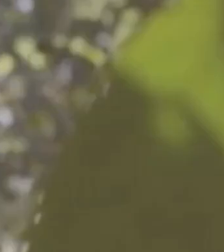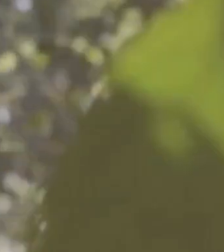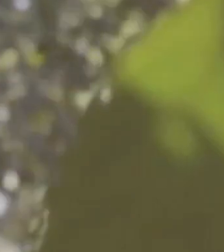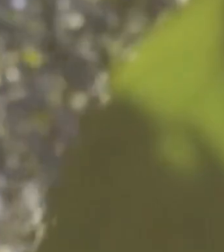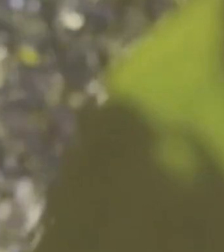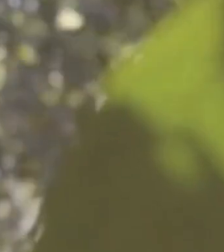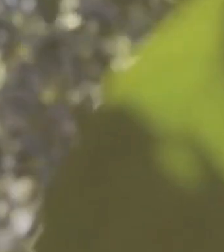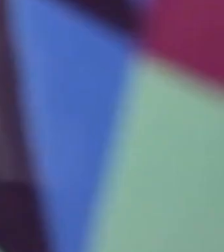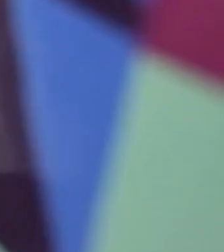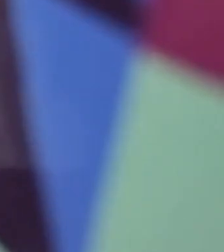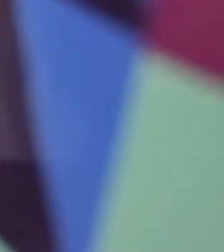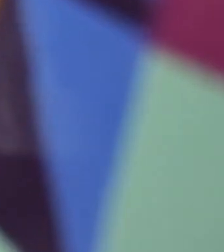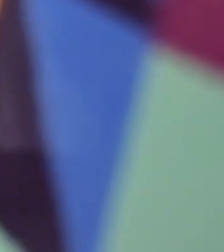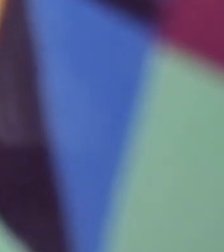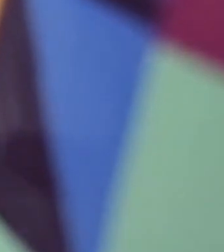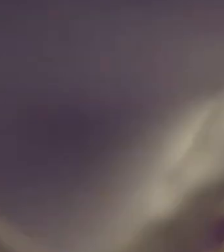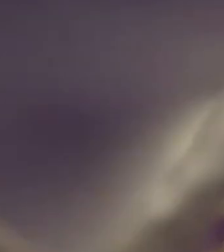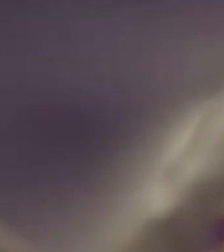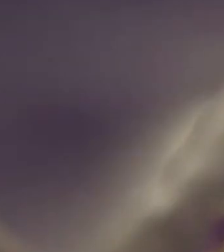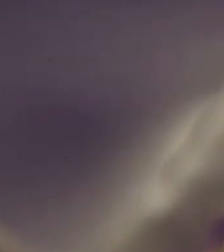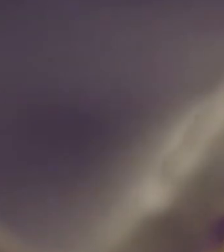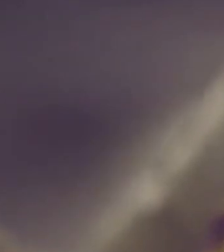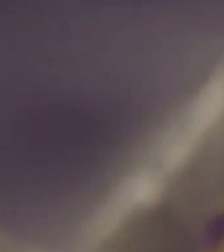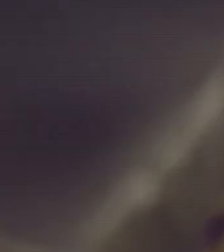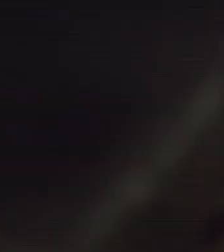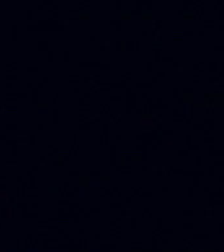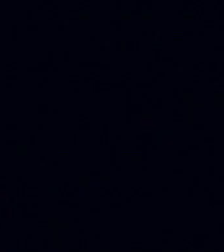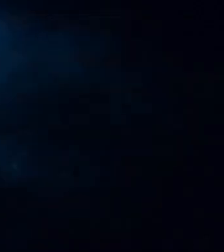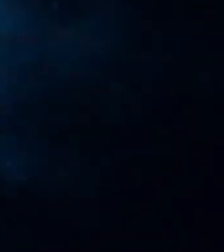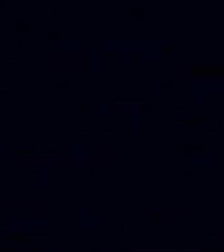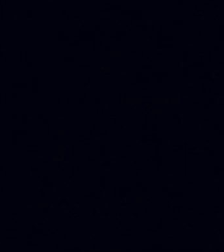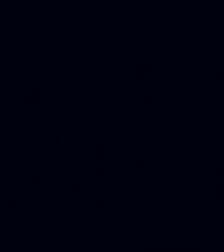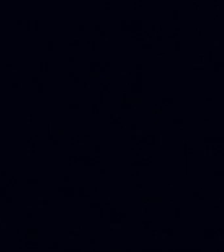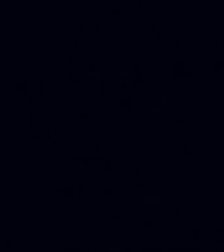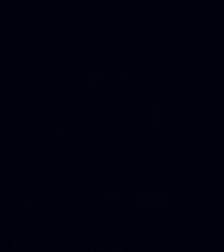Estás viendo 13, Costa Rica Televisión.